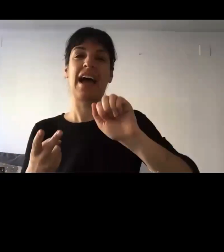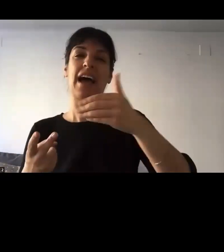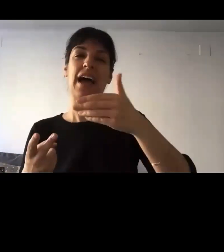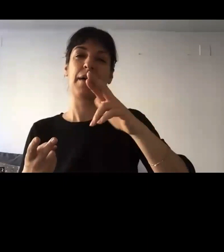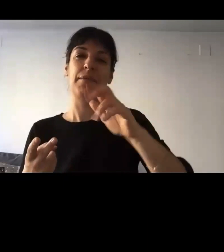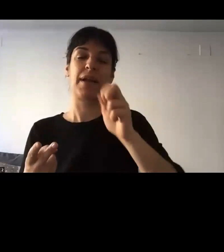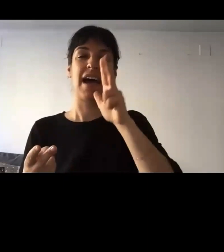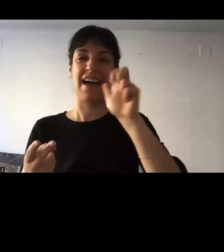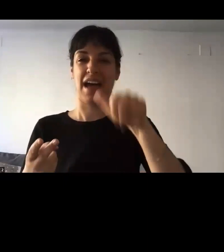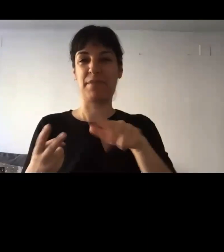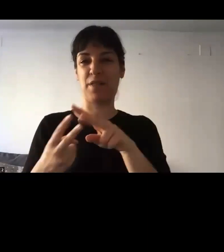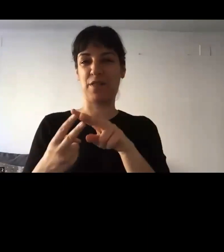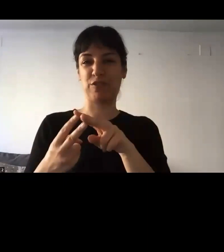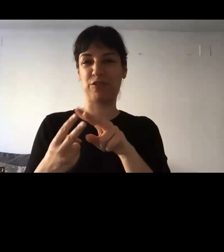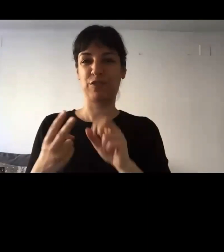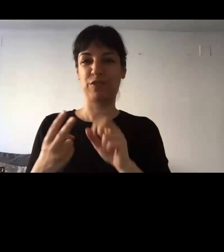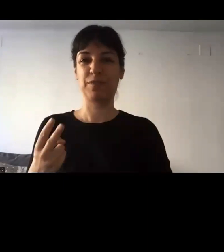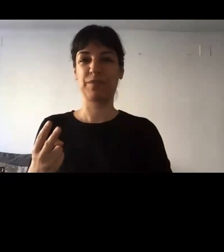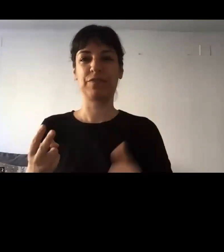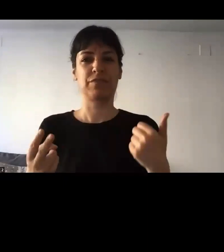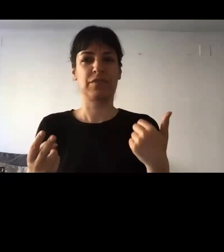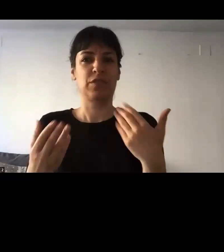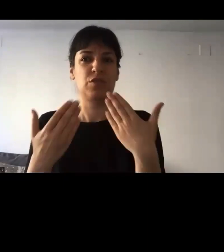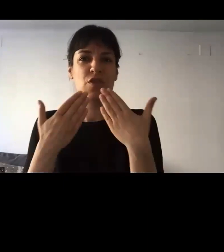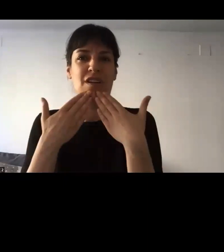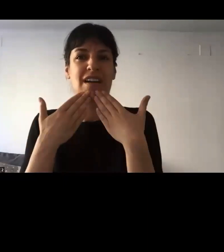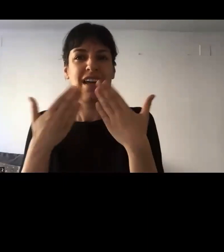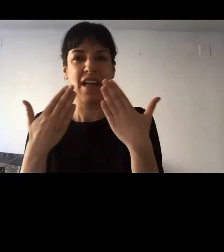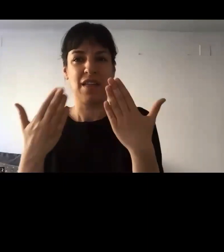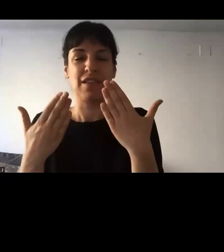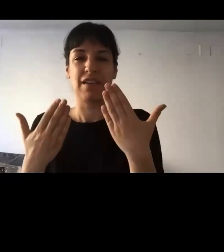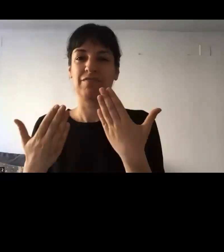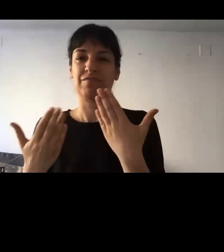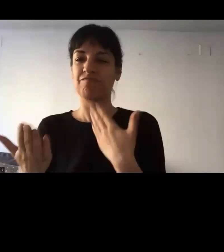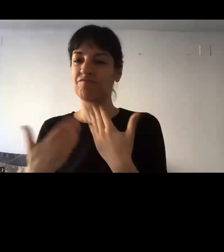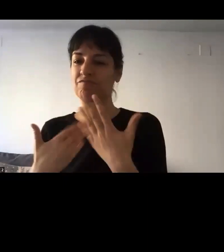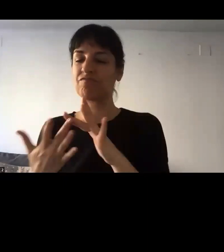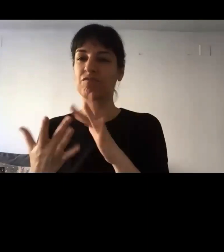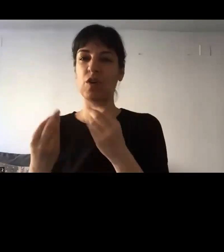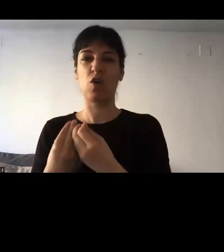yo estoy muy agradecido a esta relación que tengo con mis asistentes